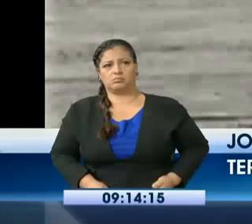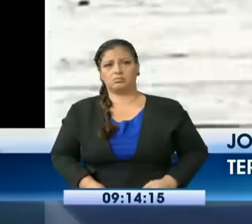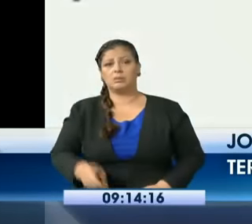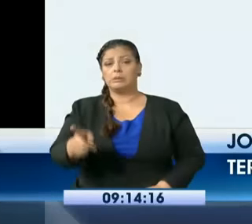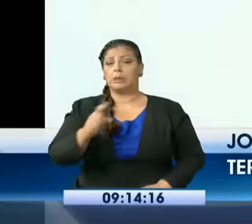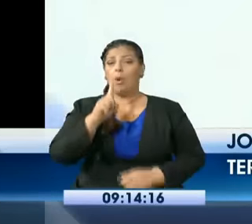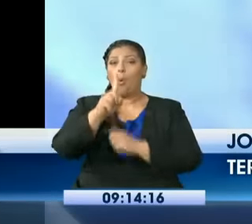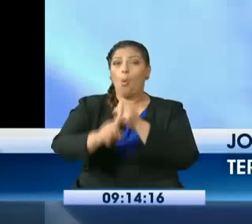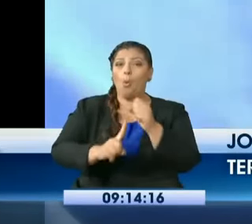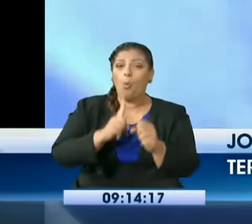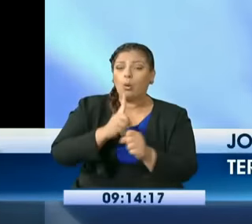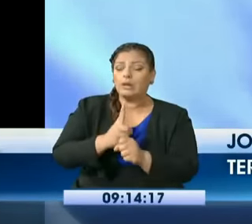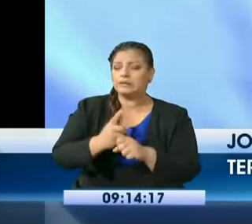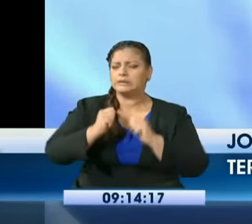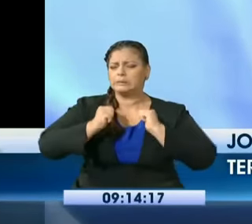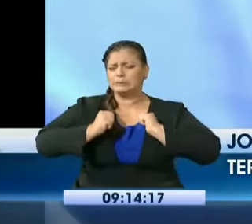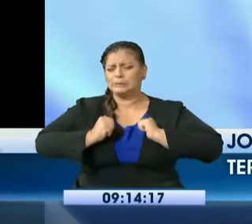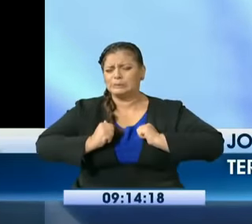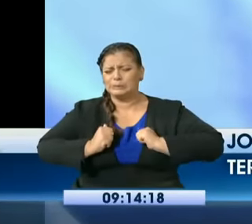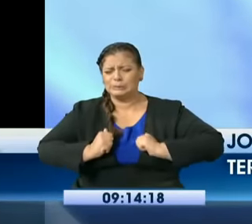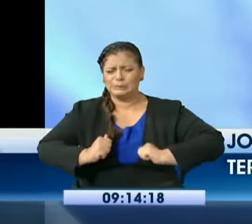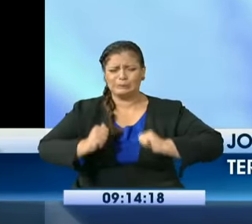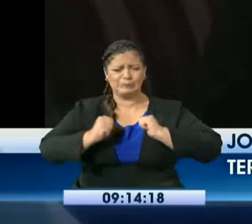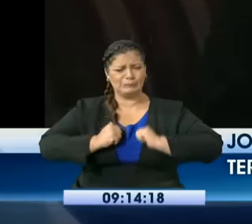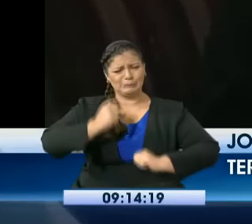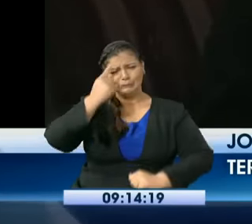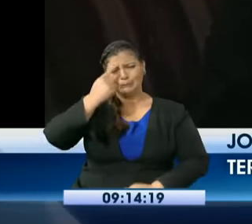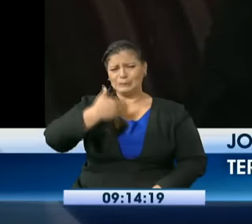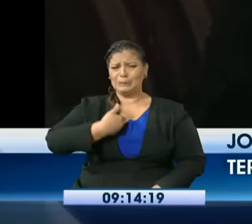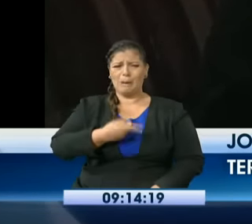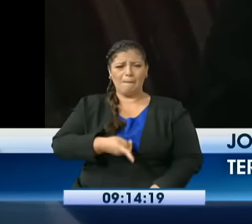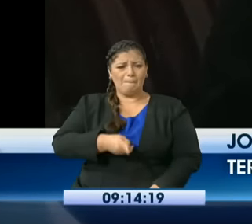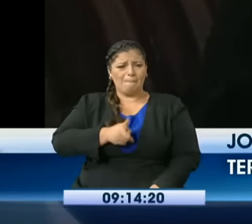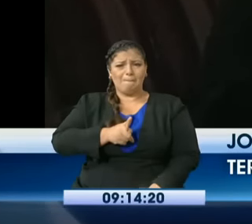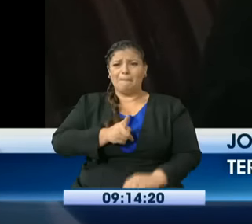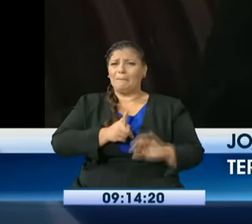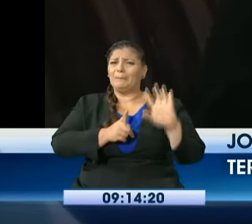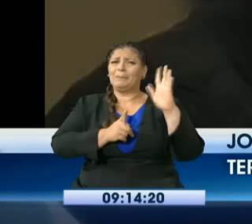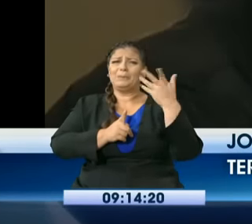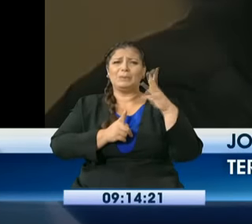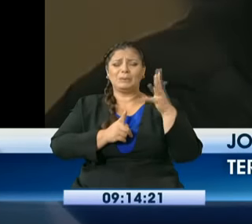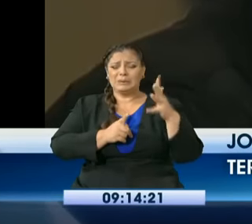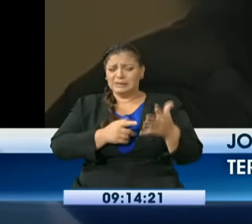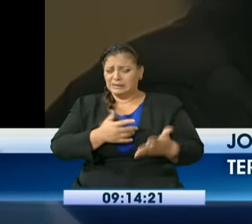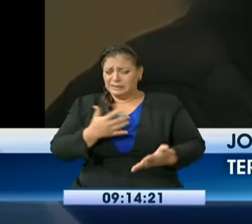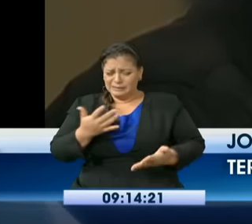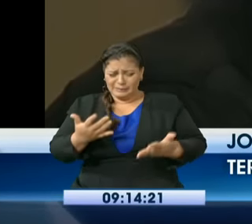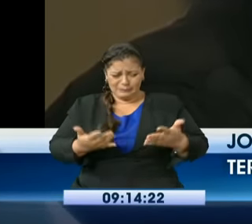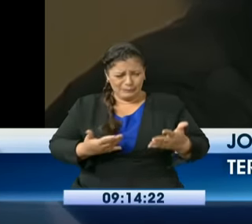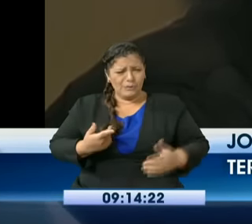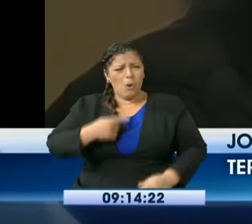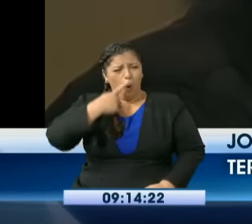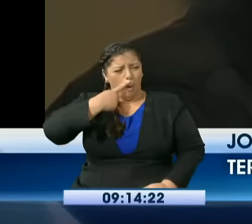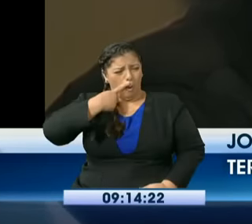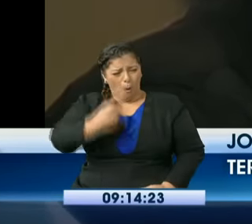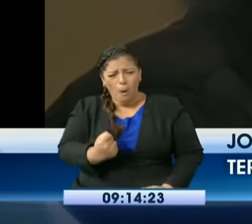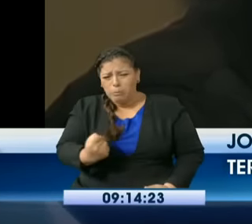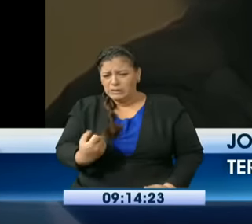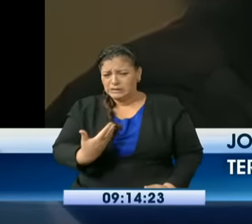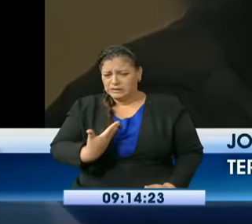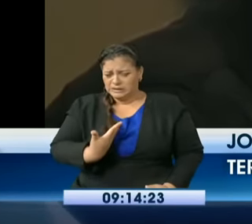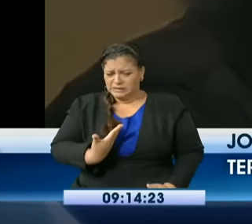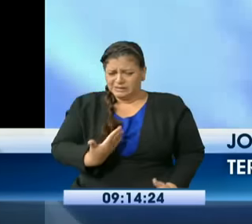obstáculos. El solo hecho de no tener mi parte viril o mi parte masculina, que me identifica como hombre, no, eso no quiere decir que no lo